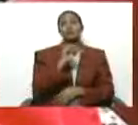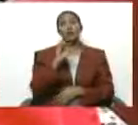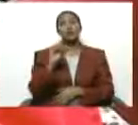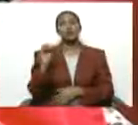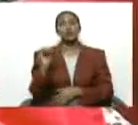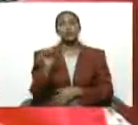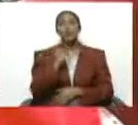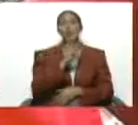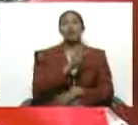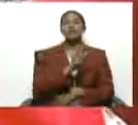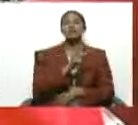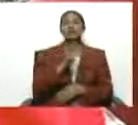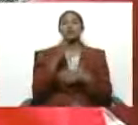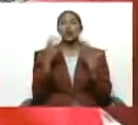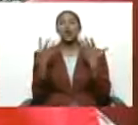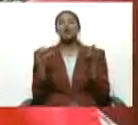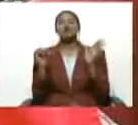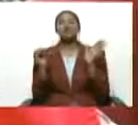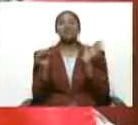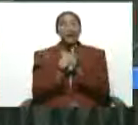480 mil más o menos votantes.